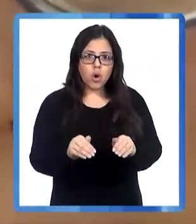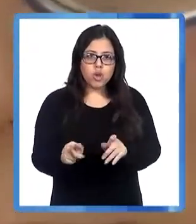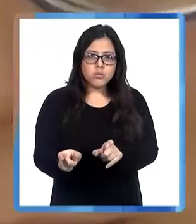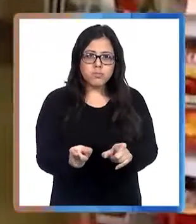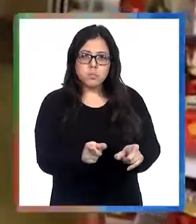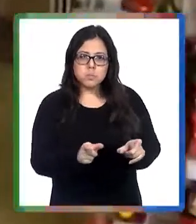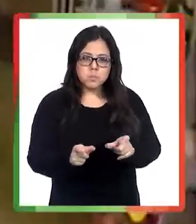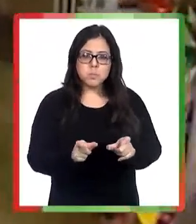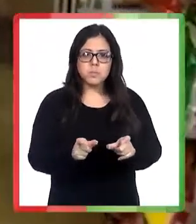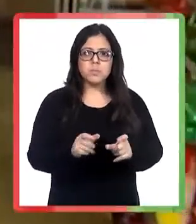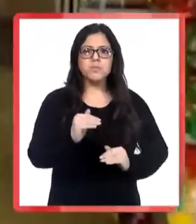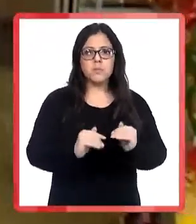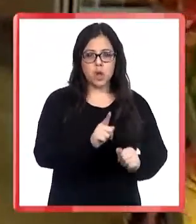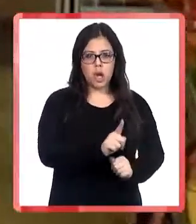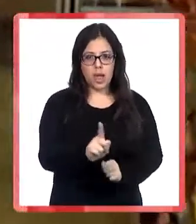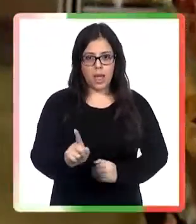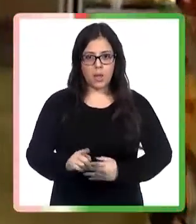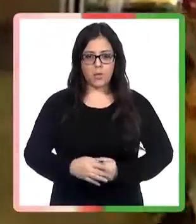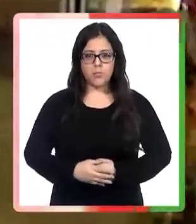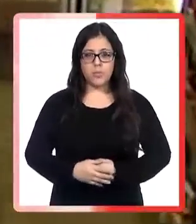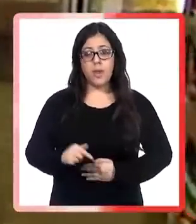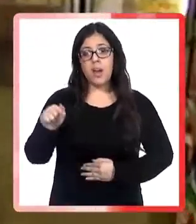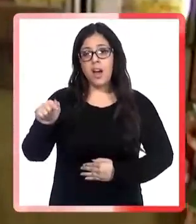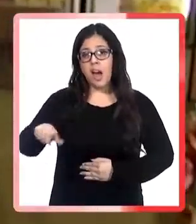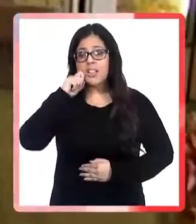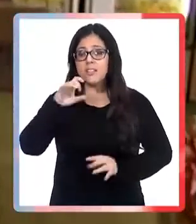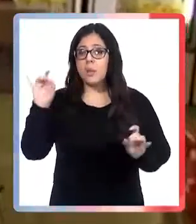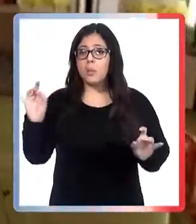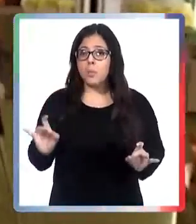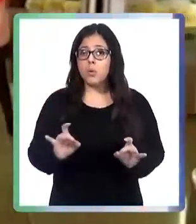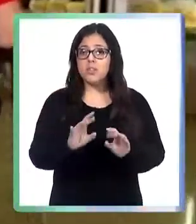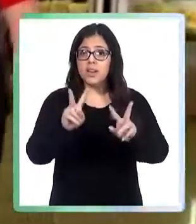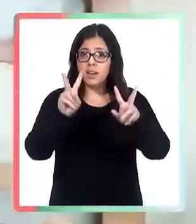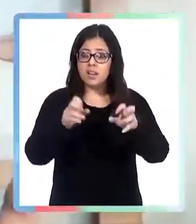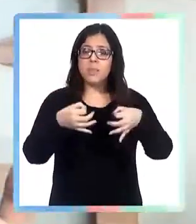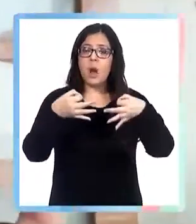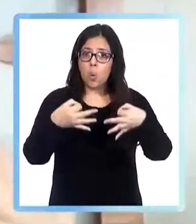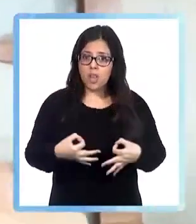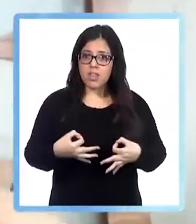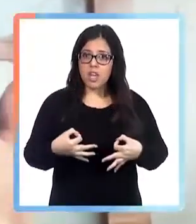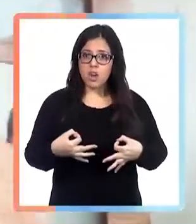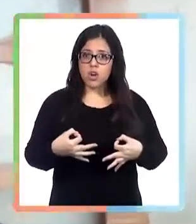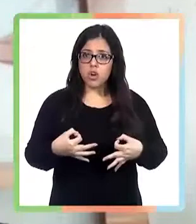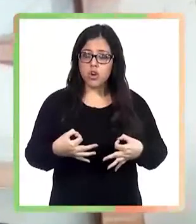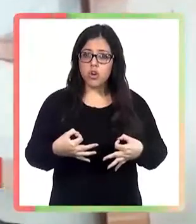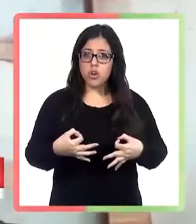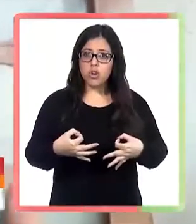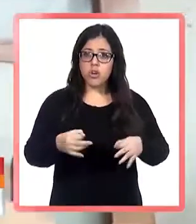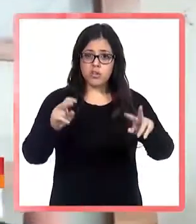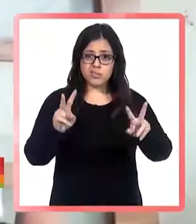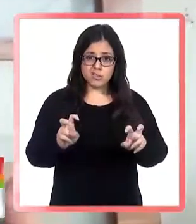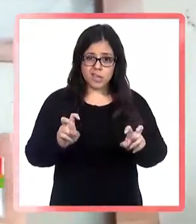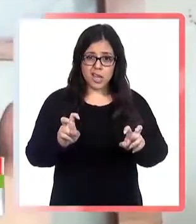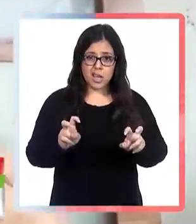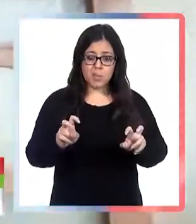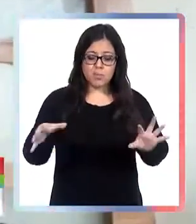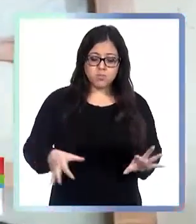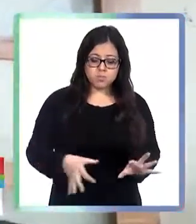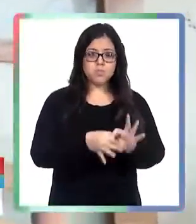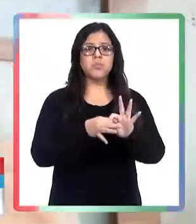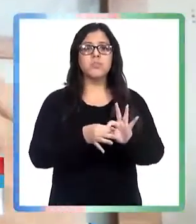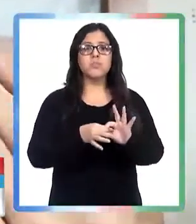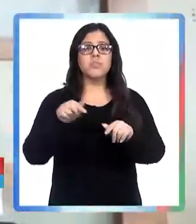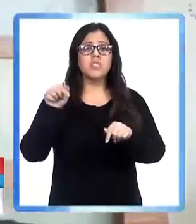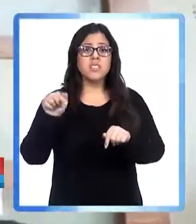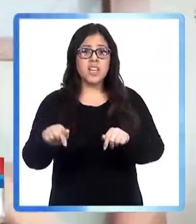con apoyos y salvaguardias según corresponda. Se refiere a la posibilidad de celebrar actos jurídicos y que sean